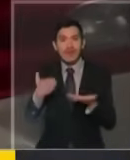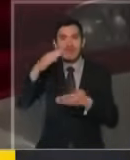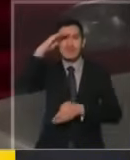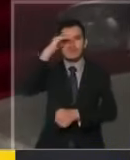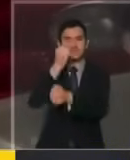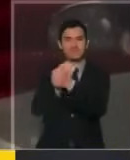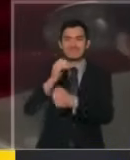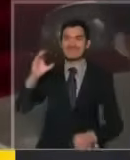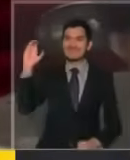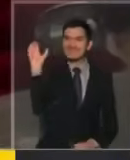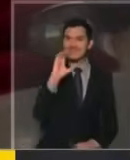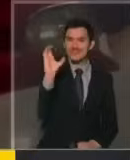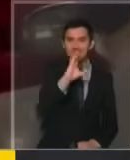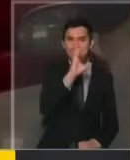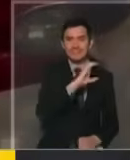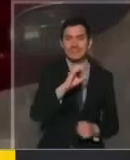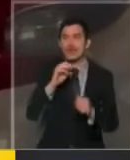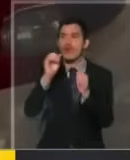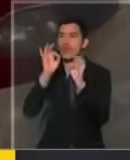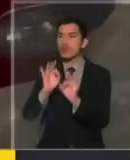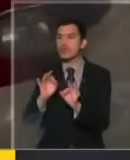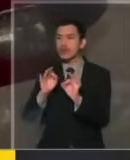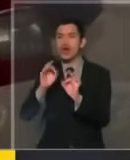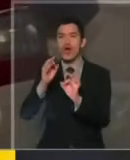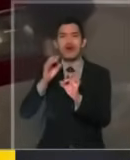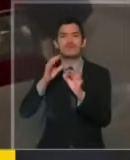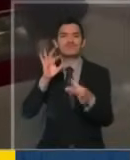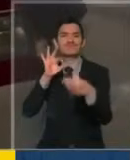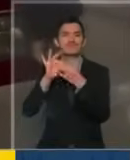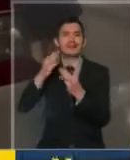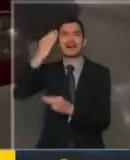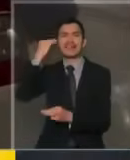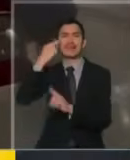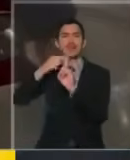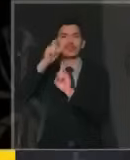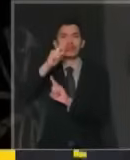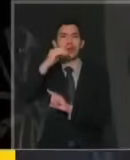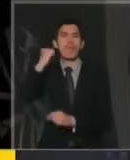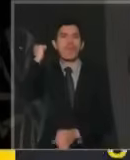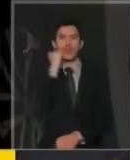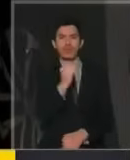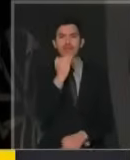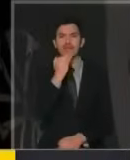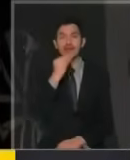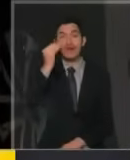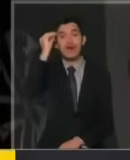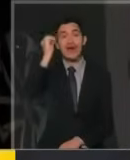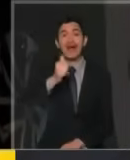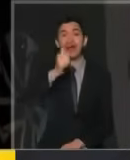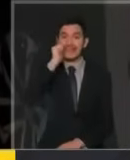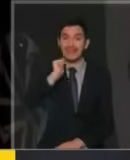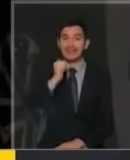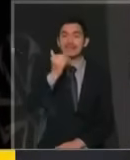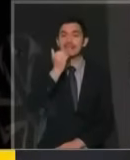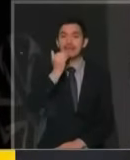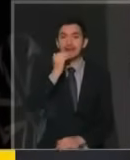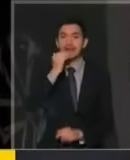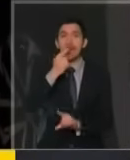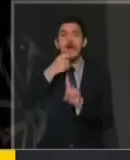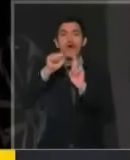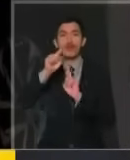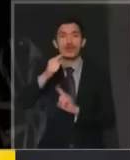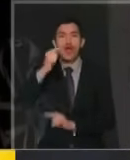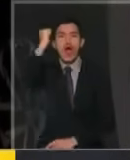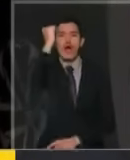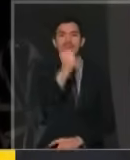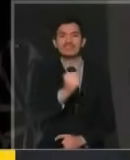buscado justamente por este vínculo con el otro homicidio registrado también en la misma comuna. Recordemos que ayer también se cometió otro